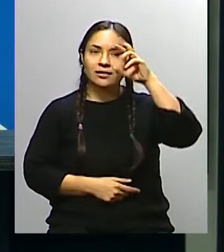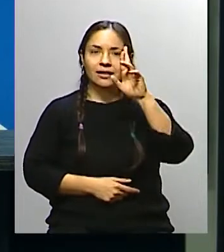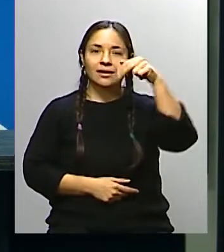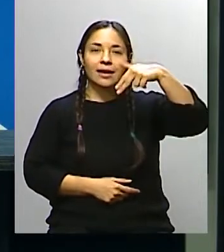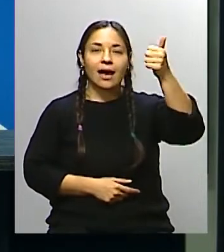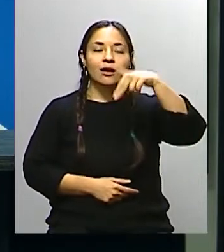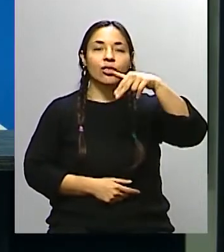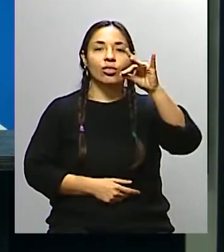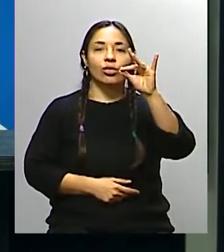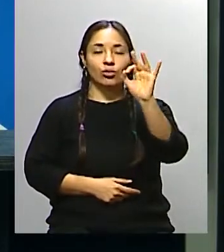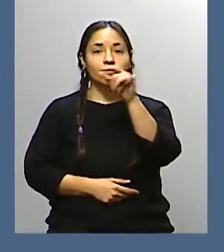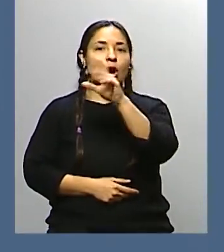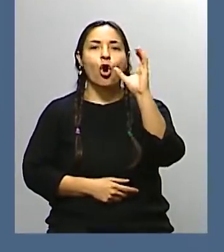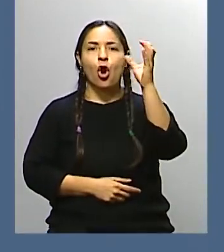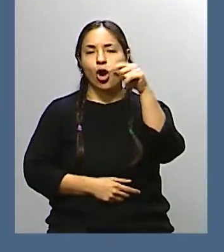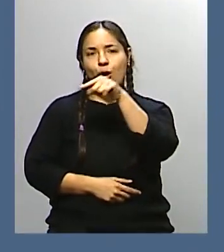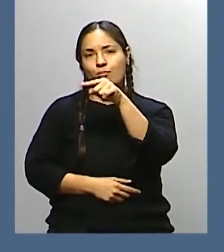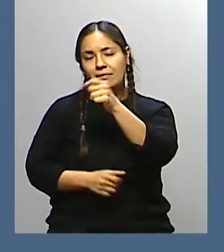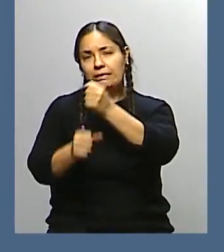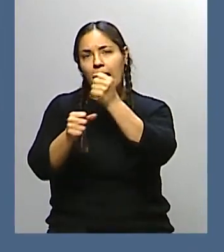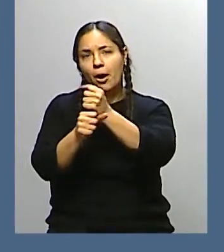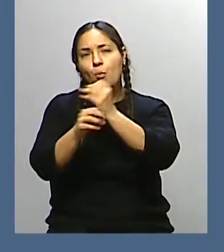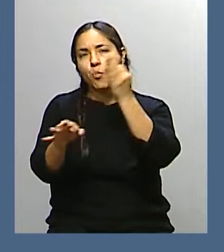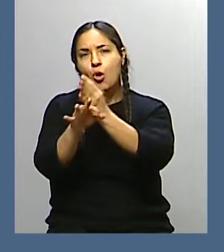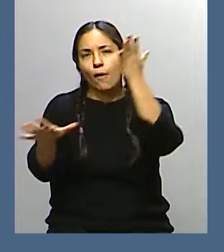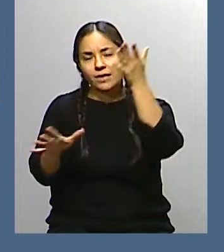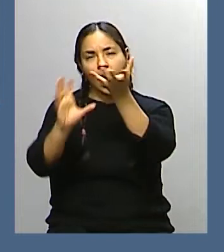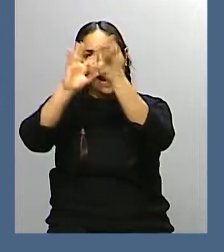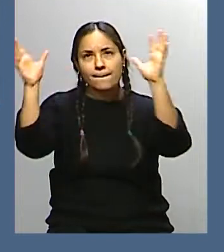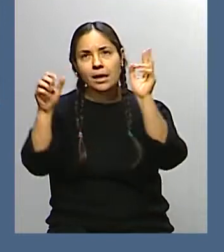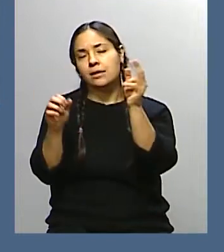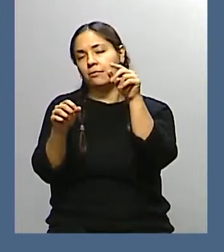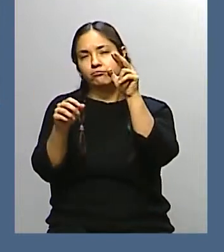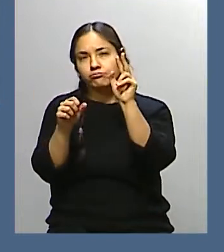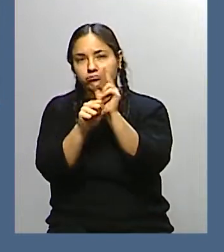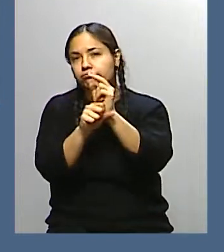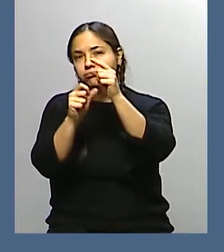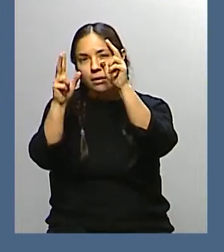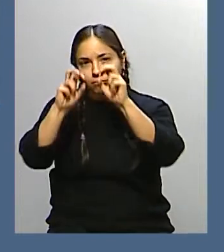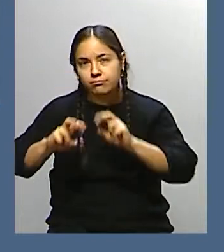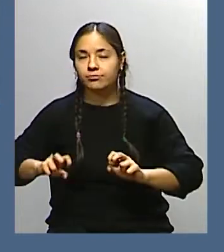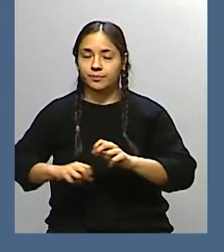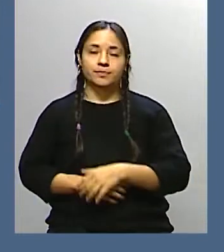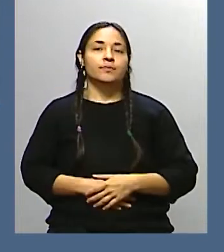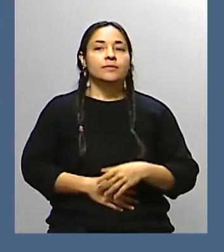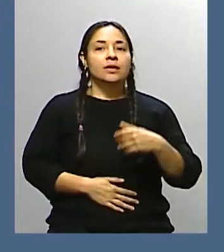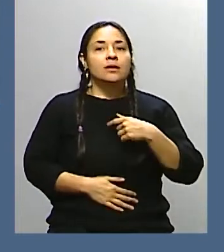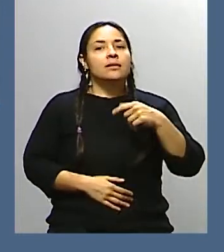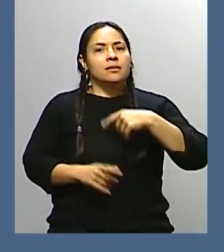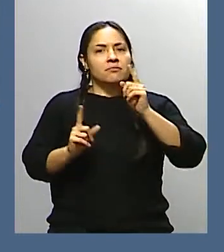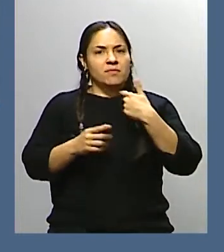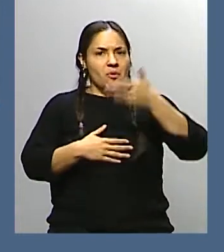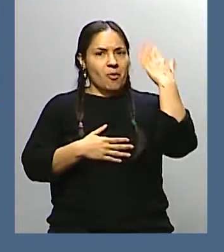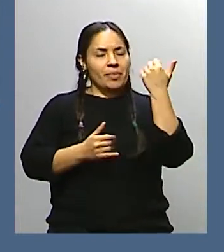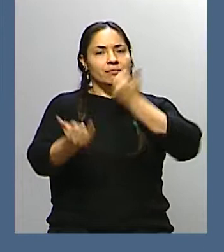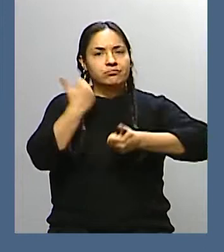nosotros poder seguir hablando con él. Y retomando un poco lo que habíamos hablado en el primer bloque, ¿no? Esto de, vos planteabas la